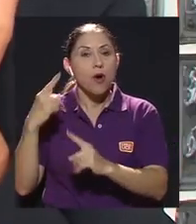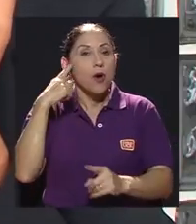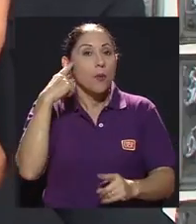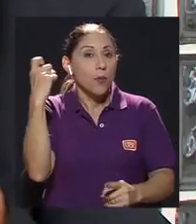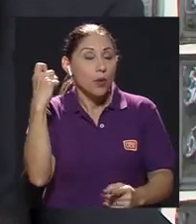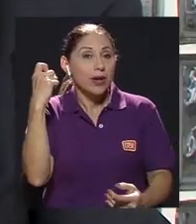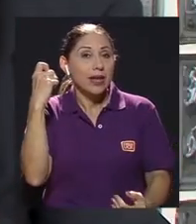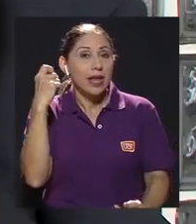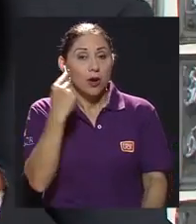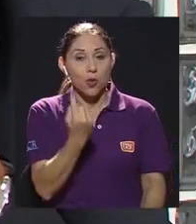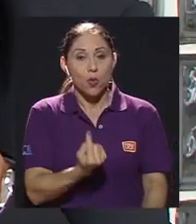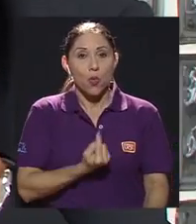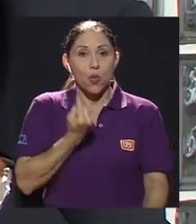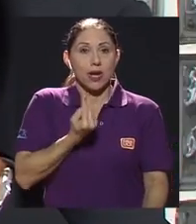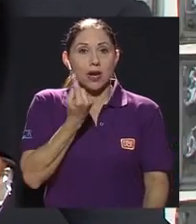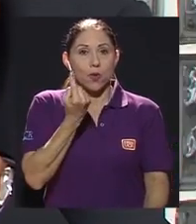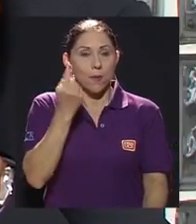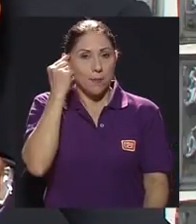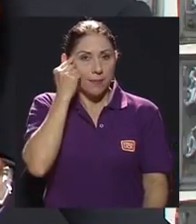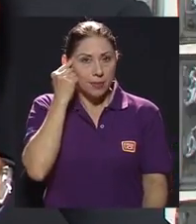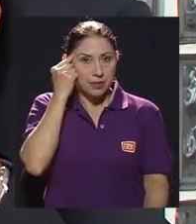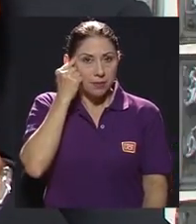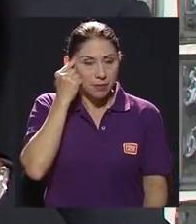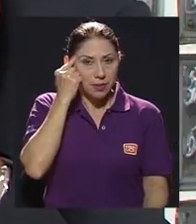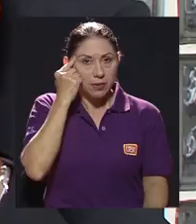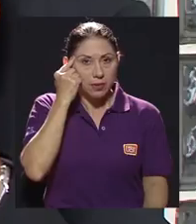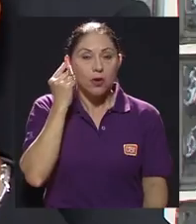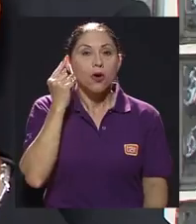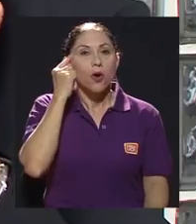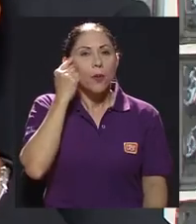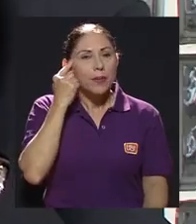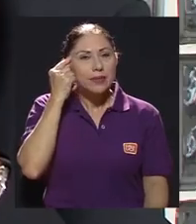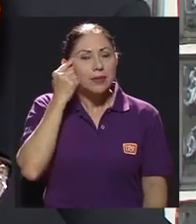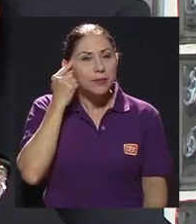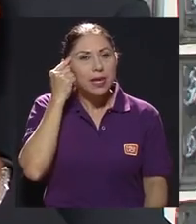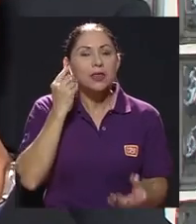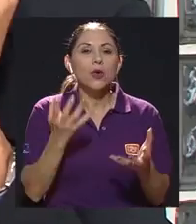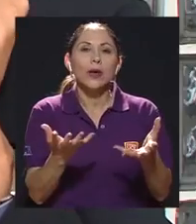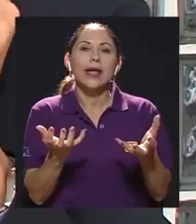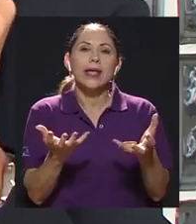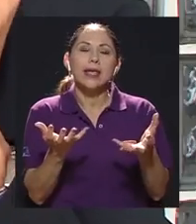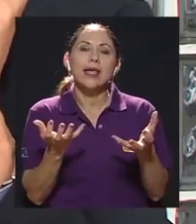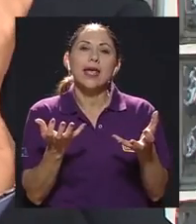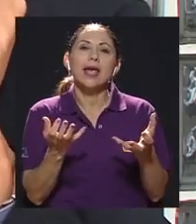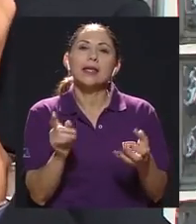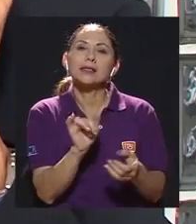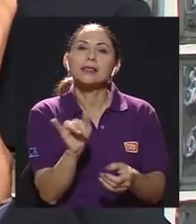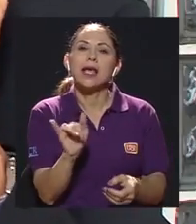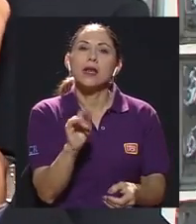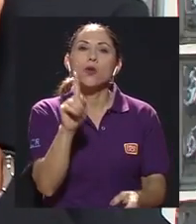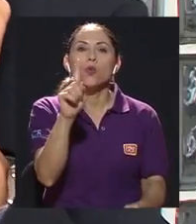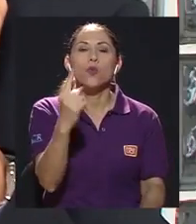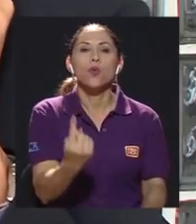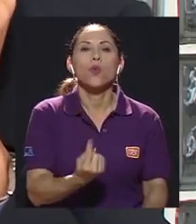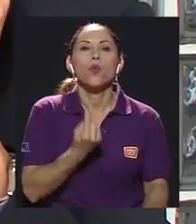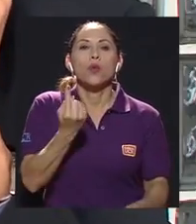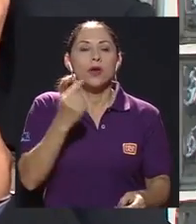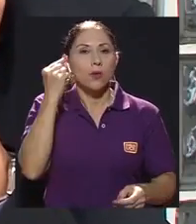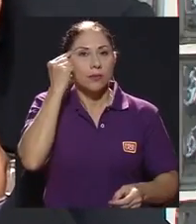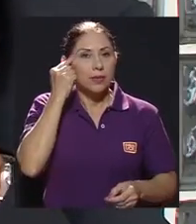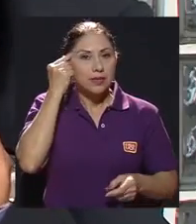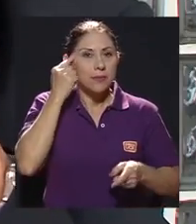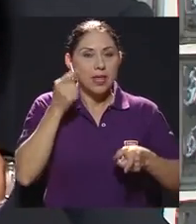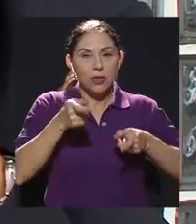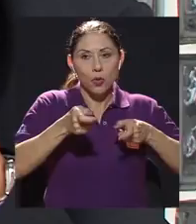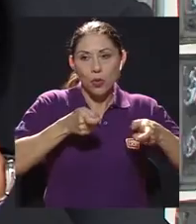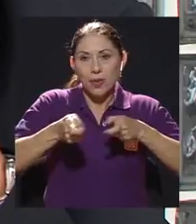pensamiento único o el pensamiento que quiere ser un único pensamiento dominante,